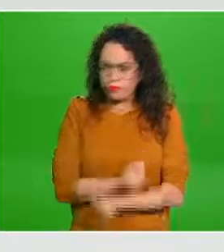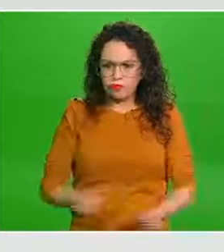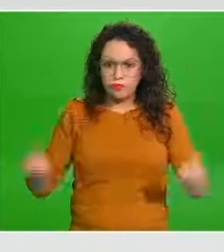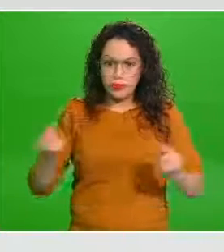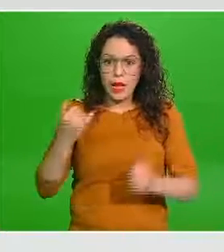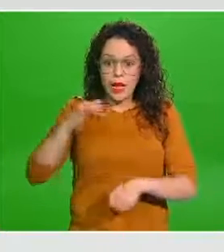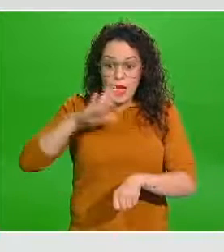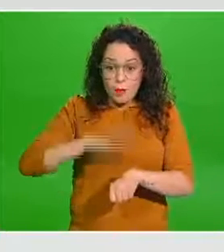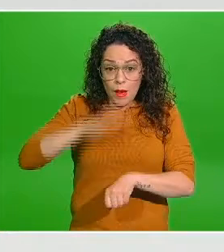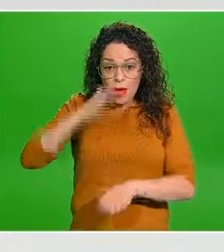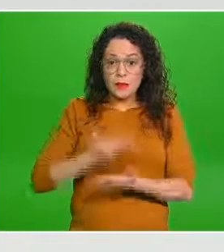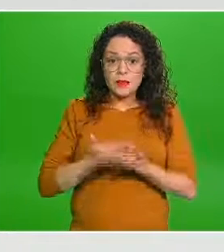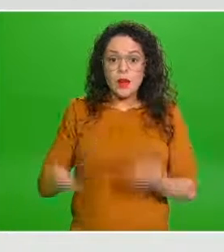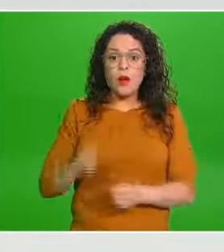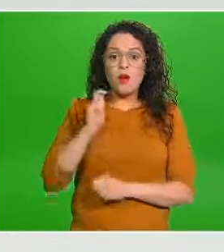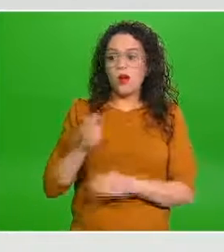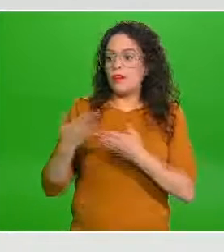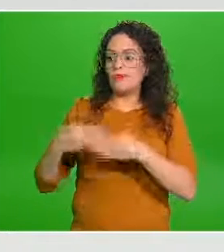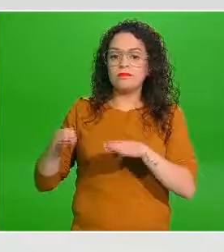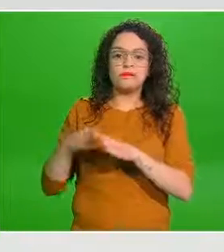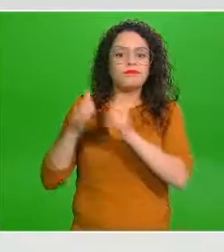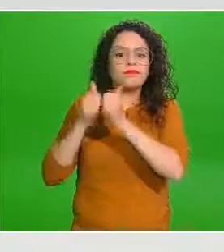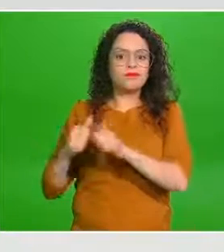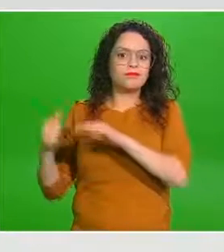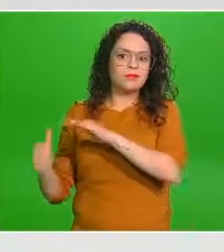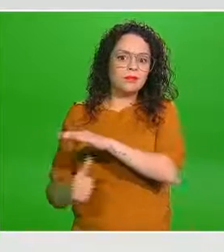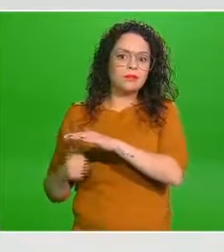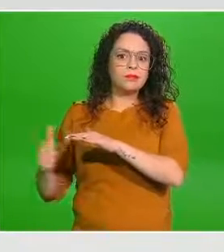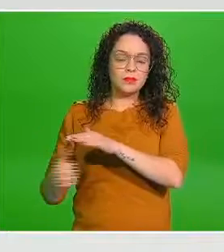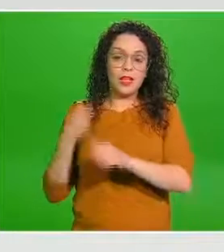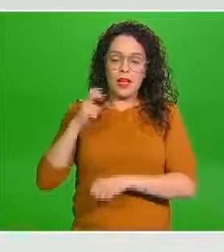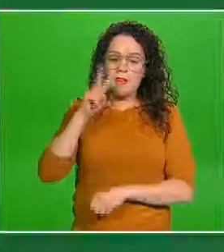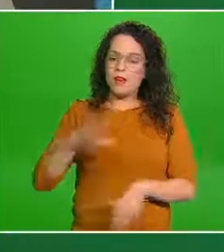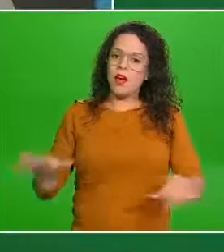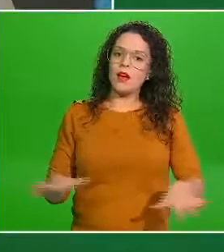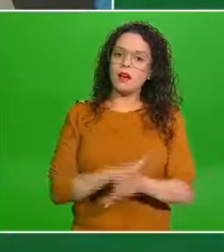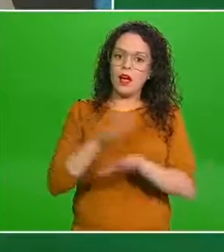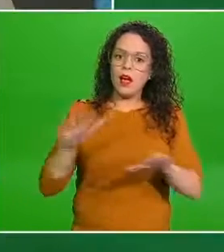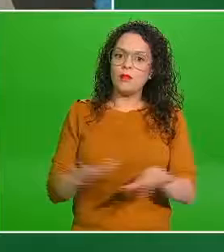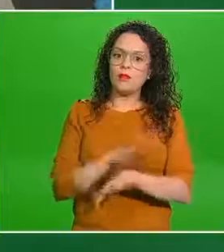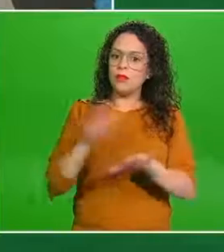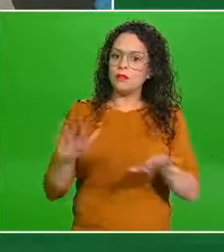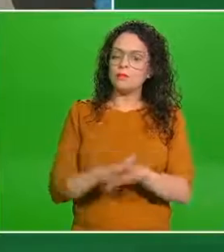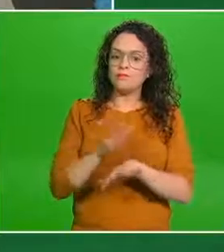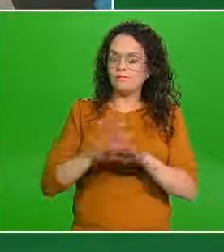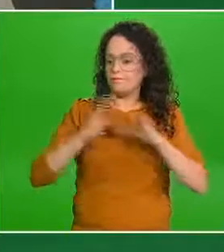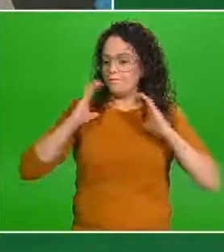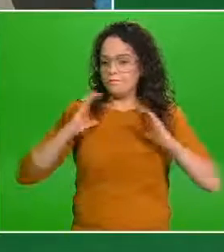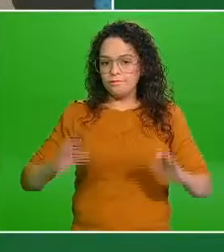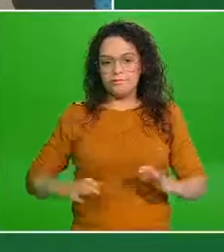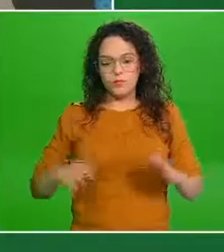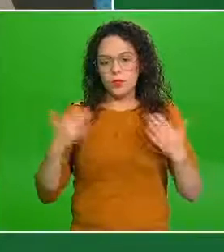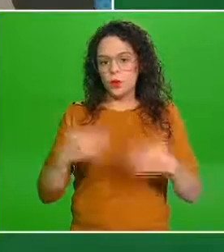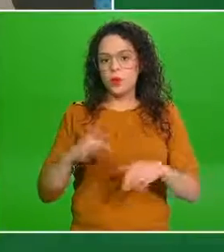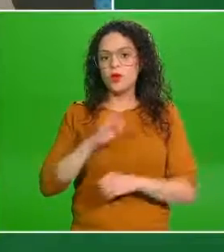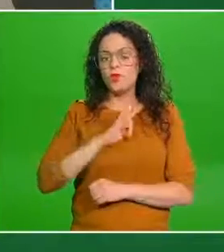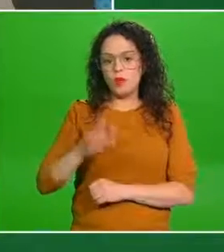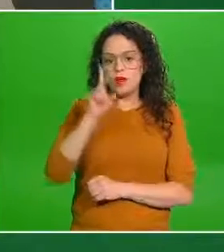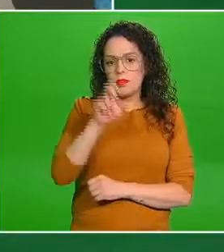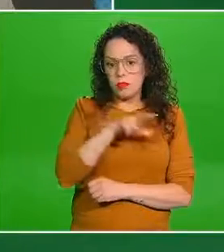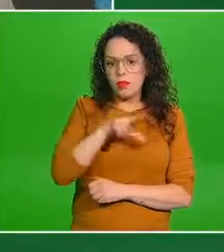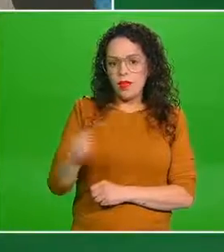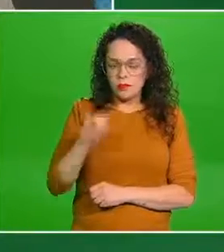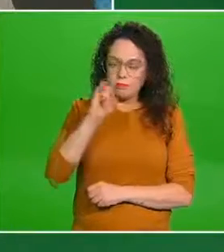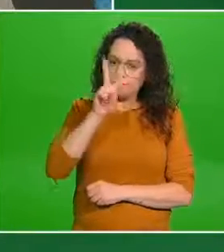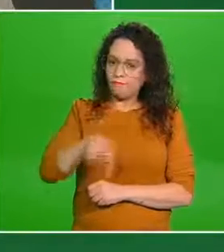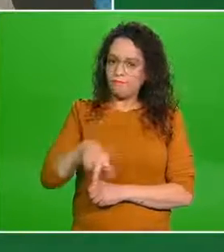están teniendo estrés. El estrés genera cambios metabólicos importantes pueden afectar nuestro metabolismo.